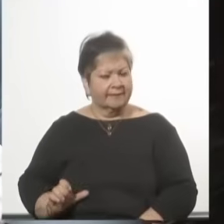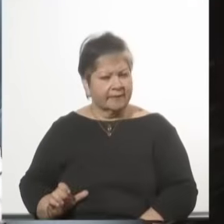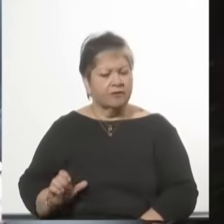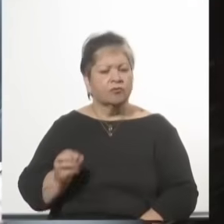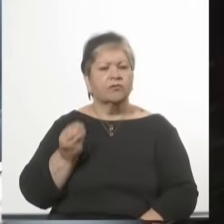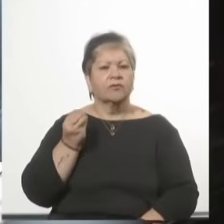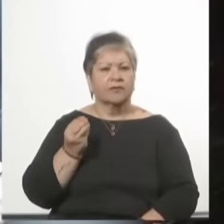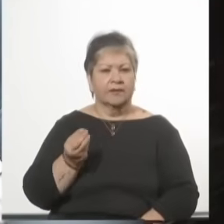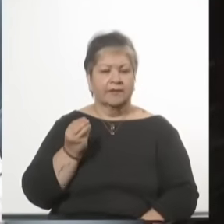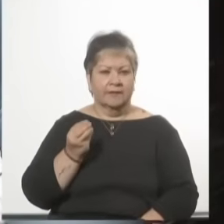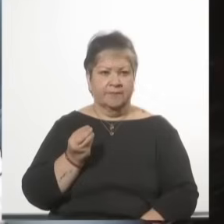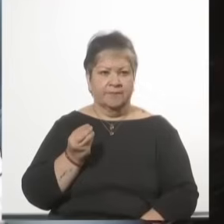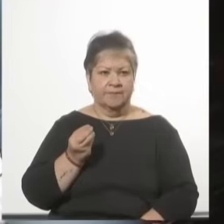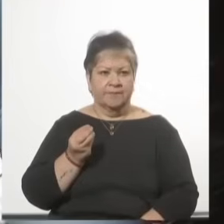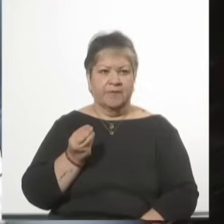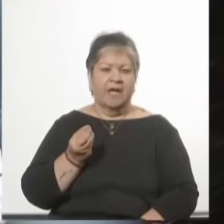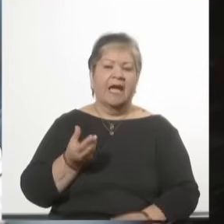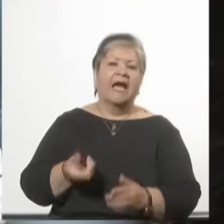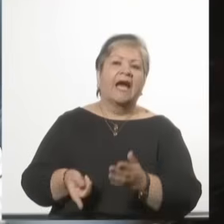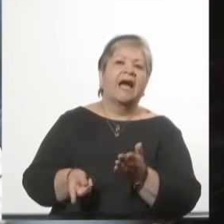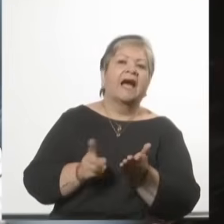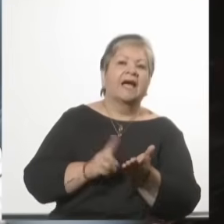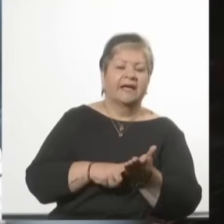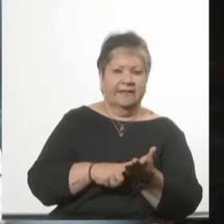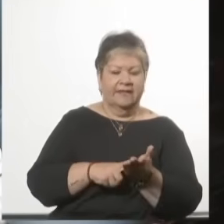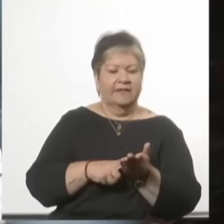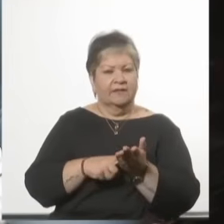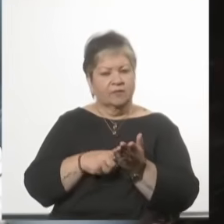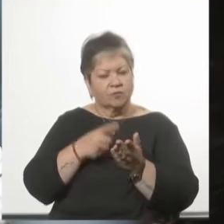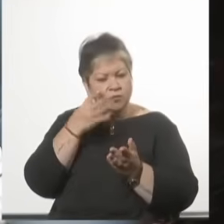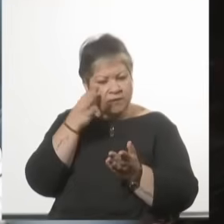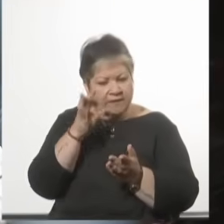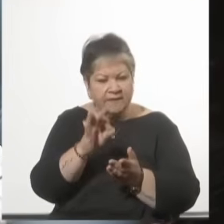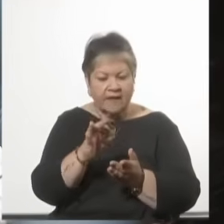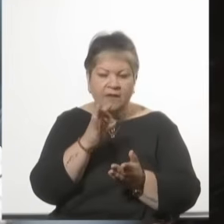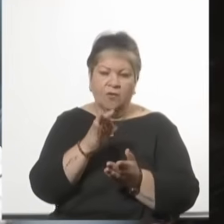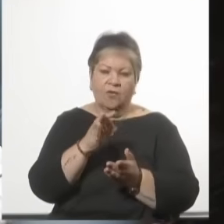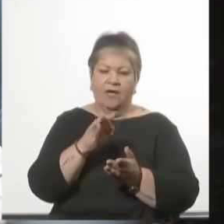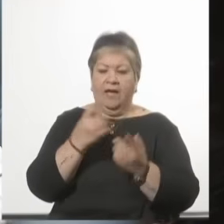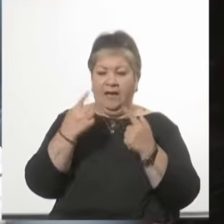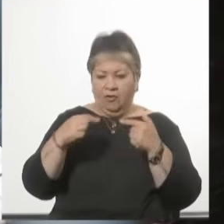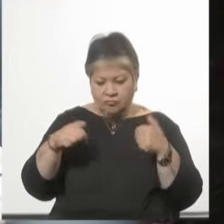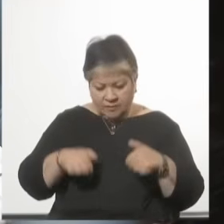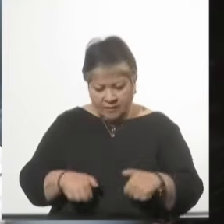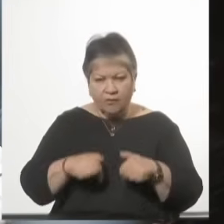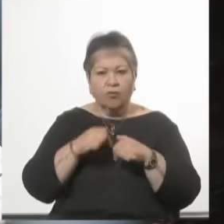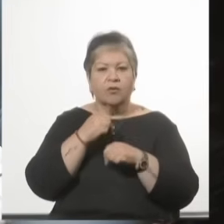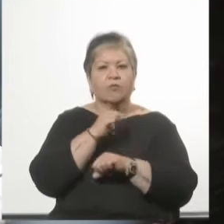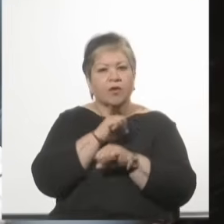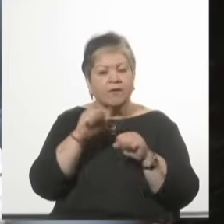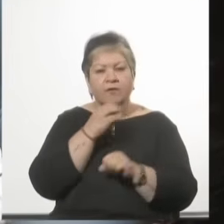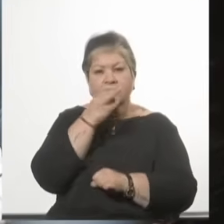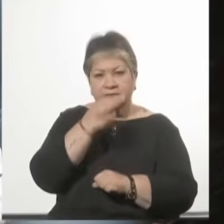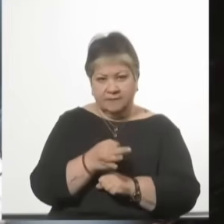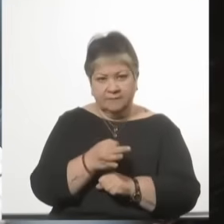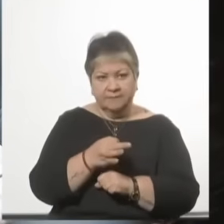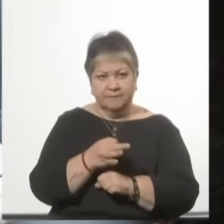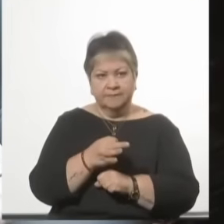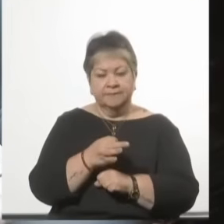contractuales, lo que agrega una adicional carga de prudencia a nuestra comparecencia en esta jornada. Por otra parte,